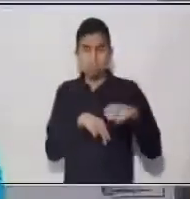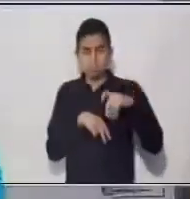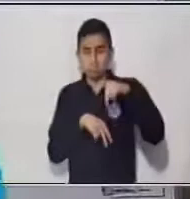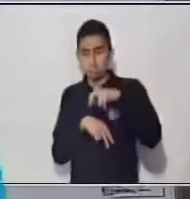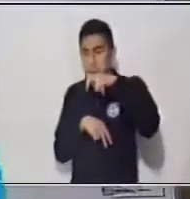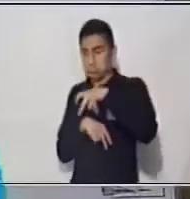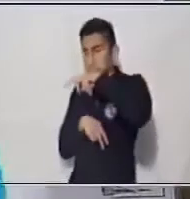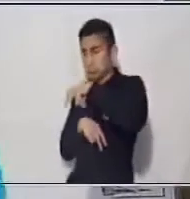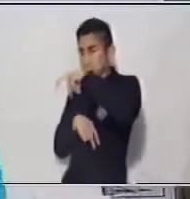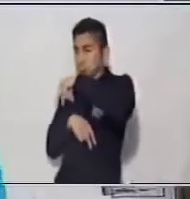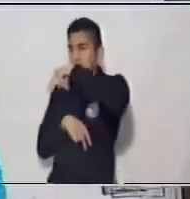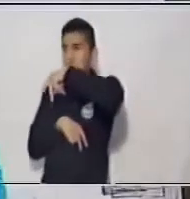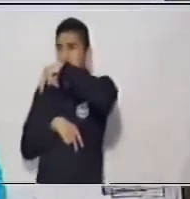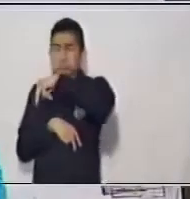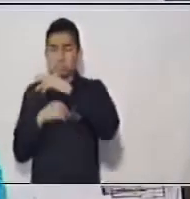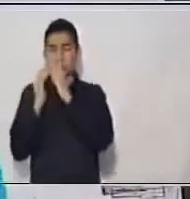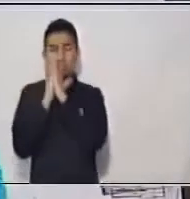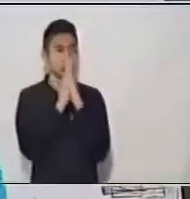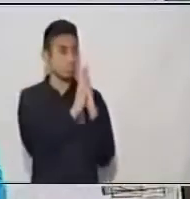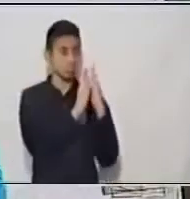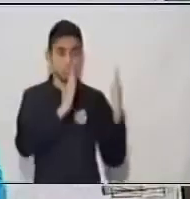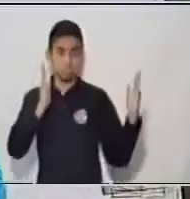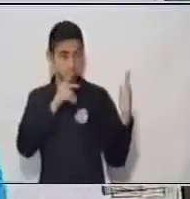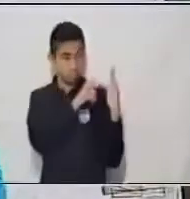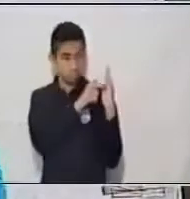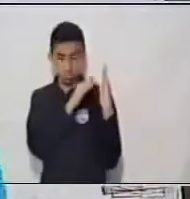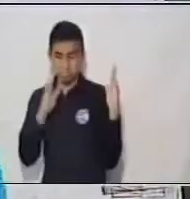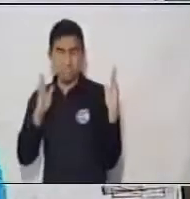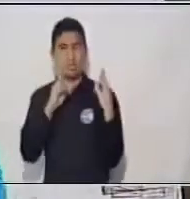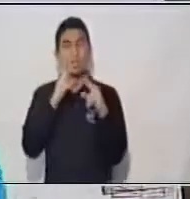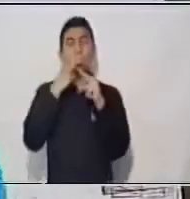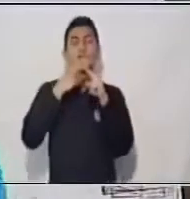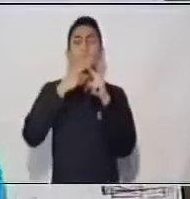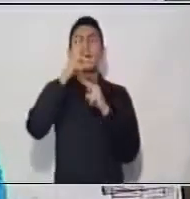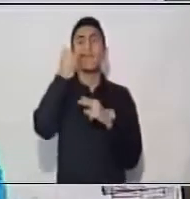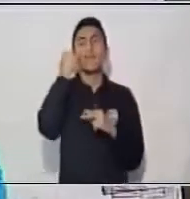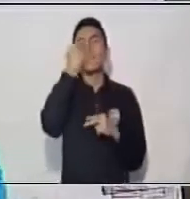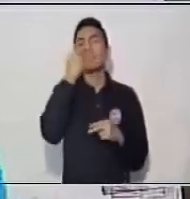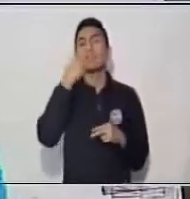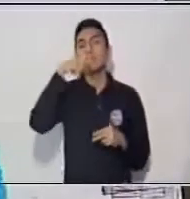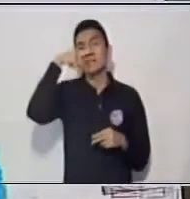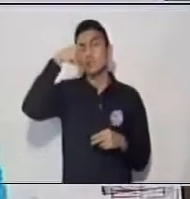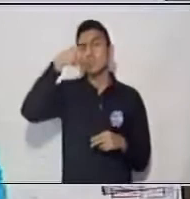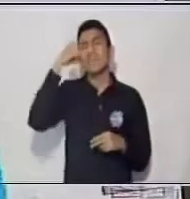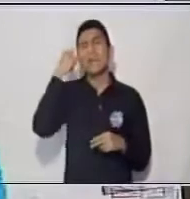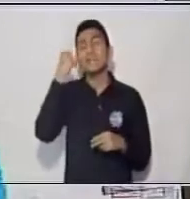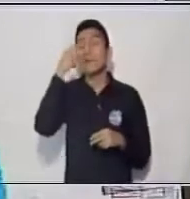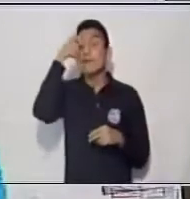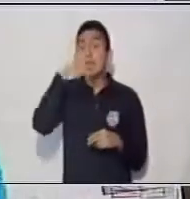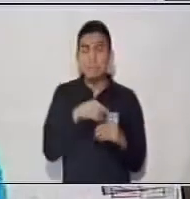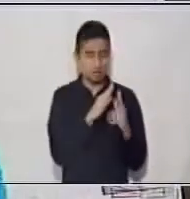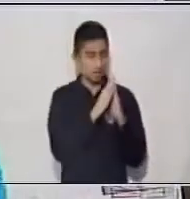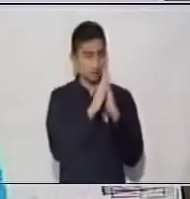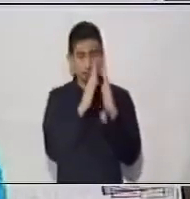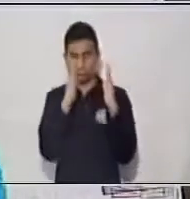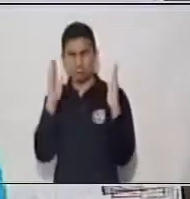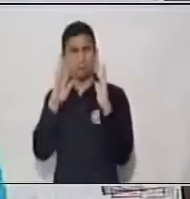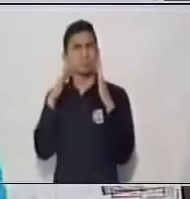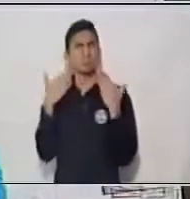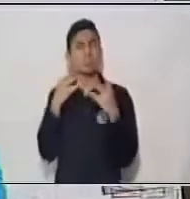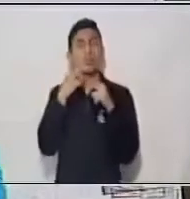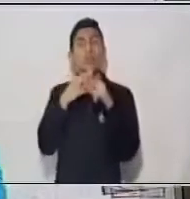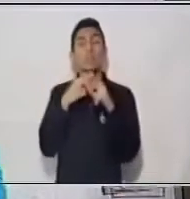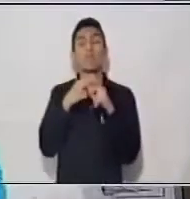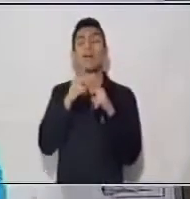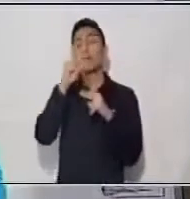1, 2, 3, 4, 5 y llegué a este otro punto, ese movimiento que hice para acá se